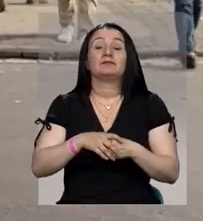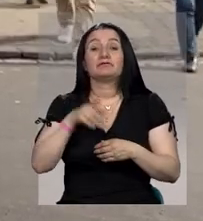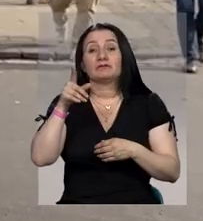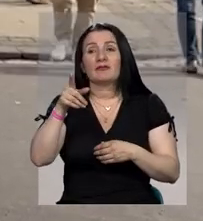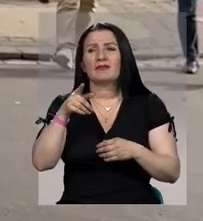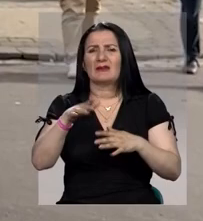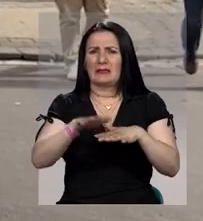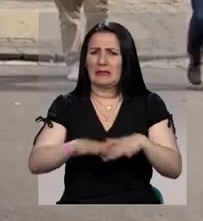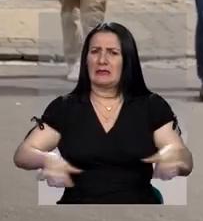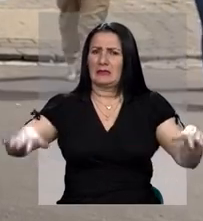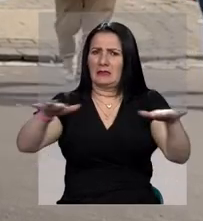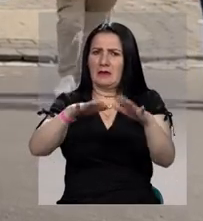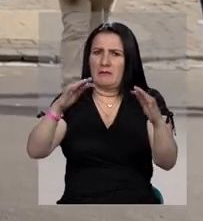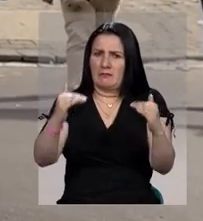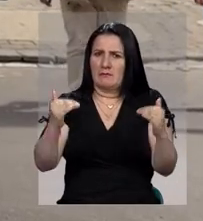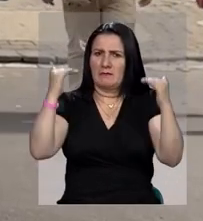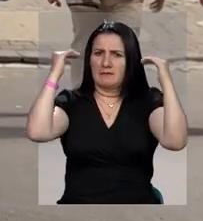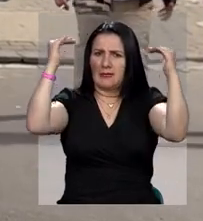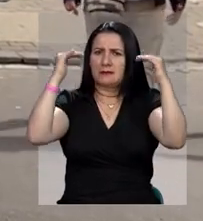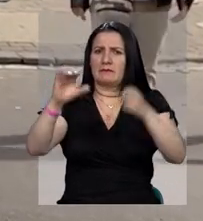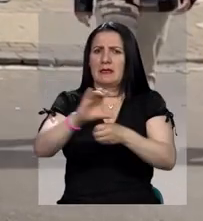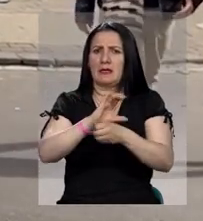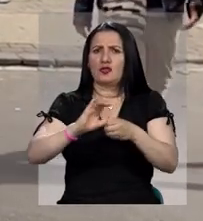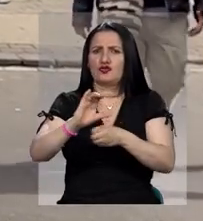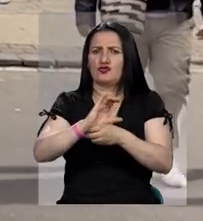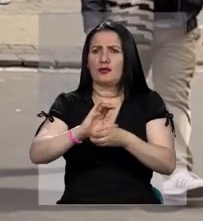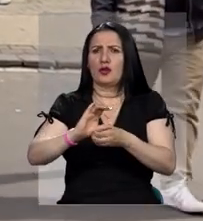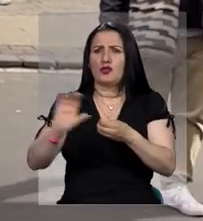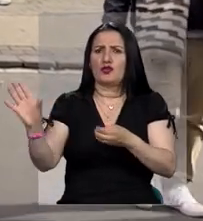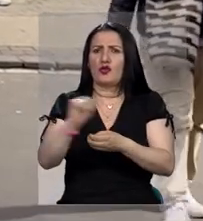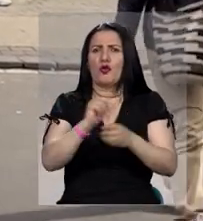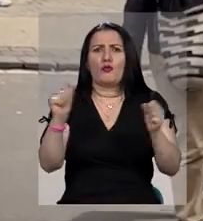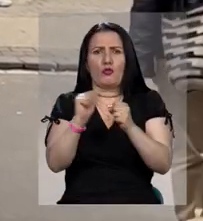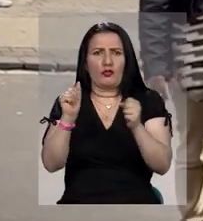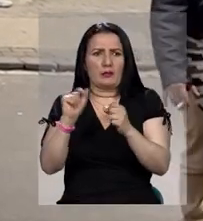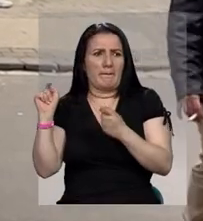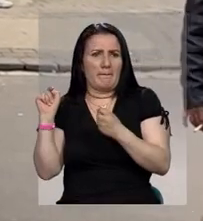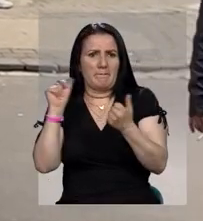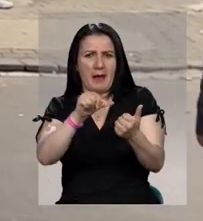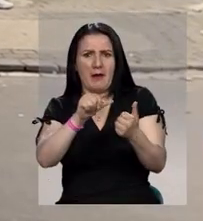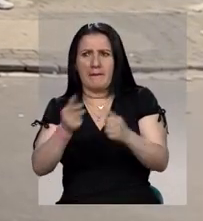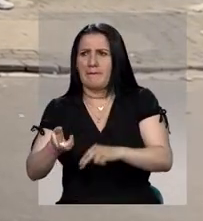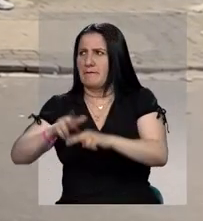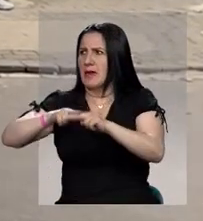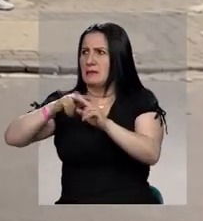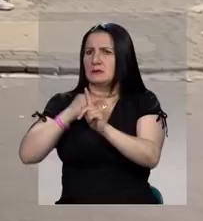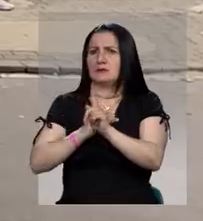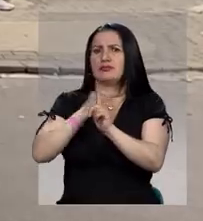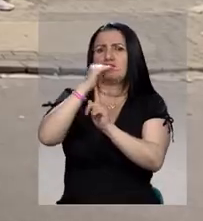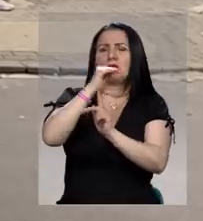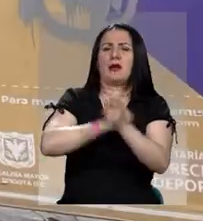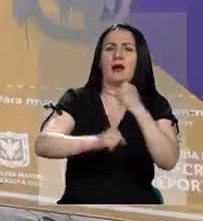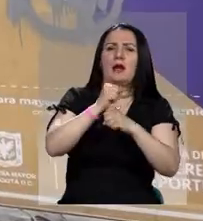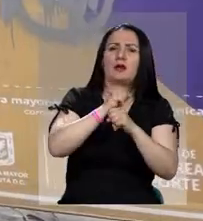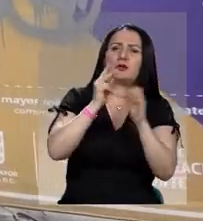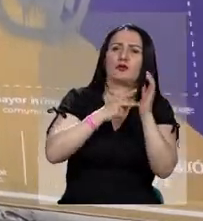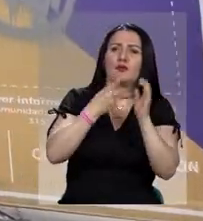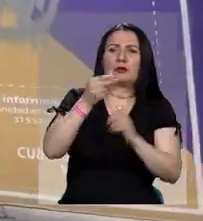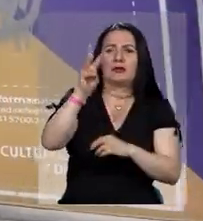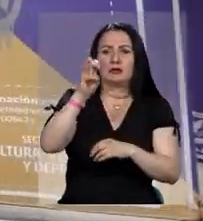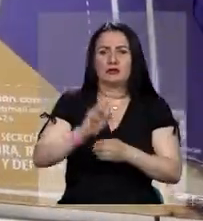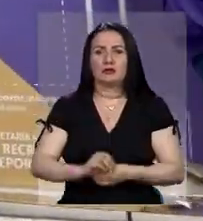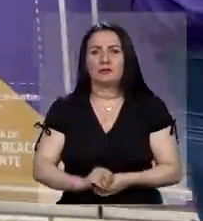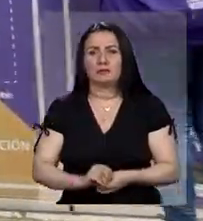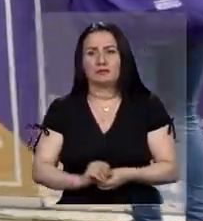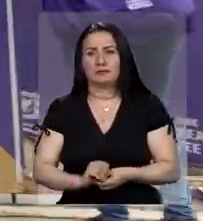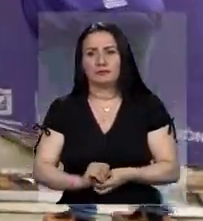trata de un sitio relevante para la ciudad que ya los bogotanos pagaron con la valorización en el año 2018. La construcción